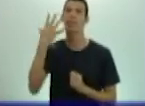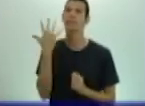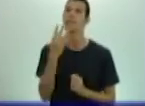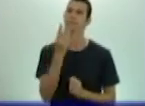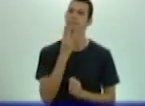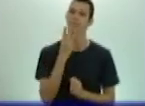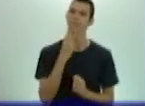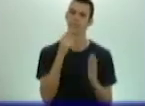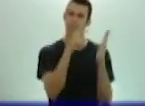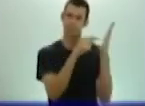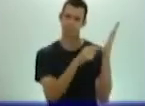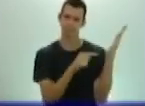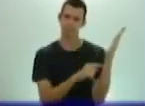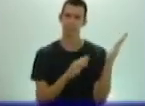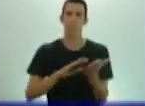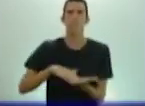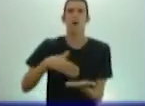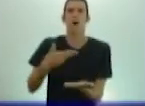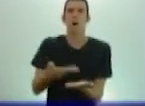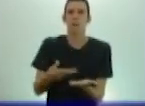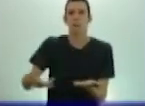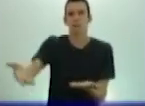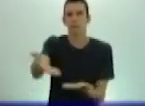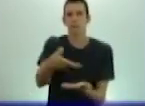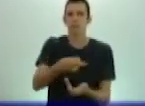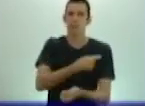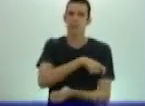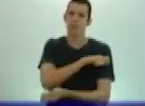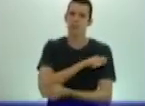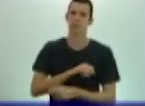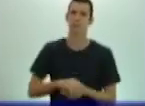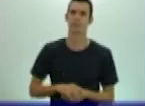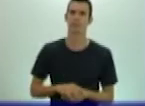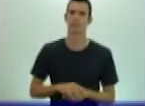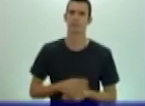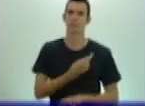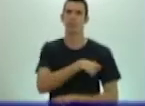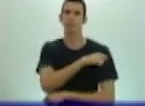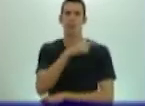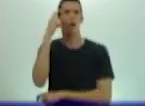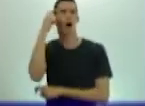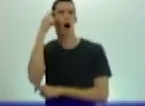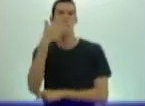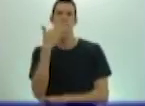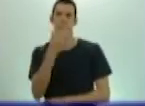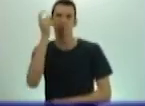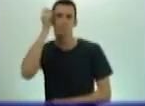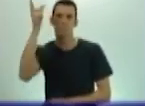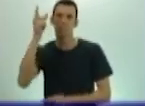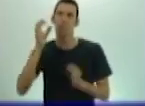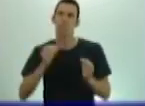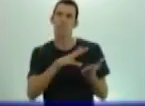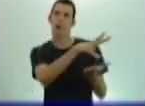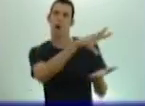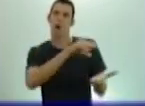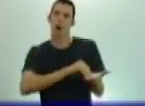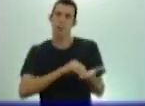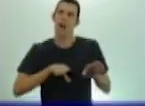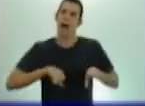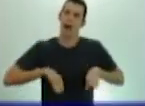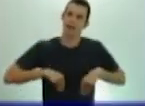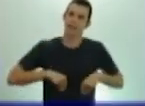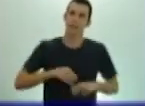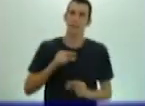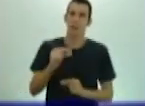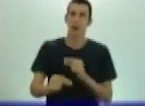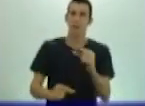programa director para el proletariado. Tenía como propósito la salida de la Primera Guerra Mundial de Rusia, dar la tierra a los